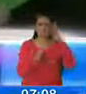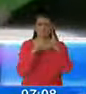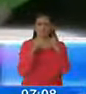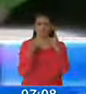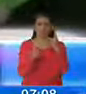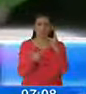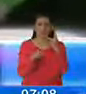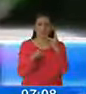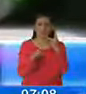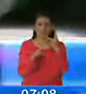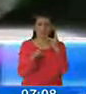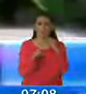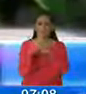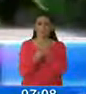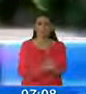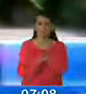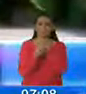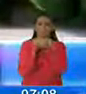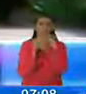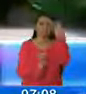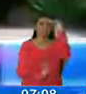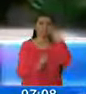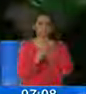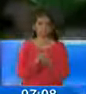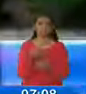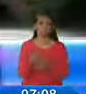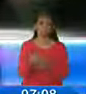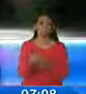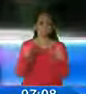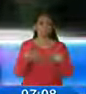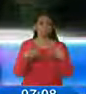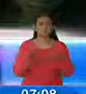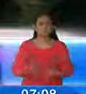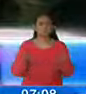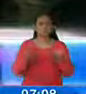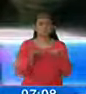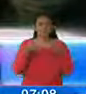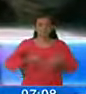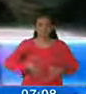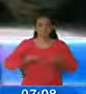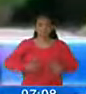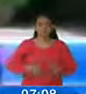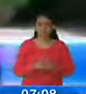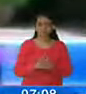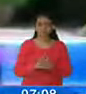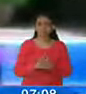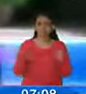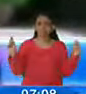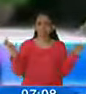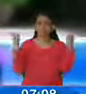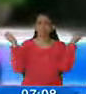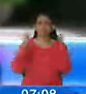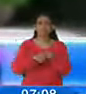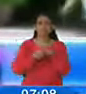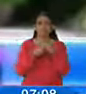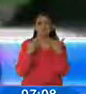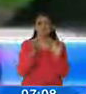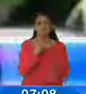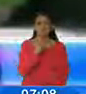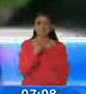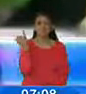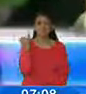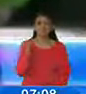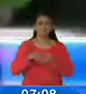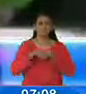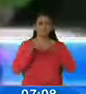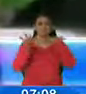que tenemos en el exterior. Las próximas horas serán claves, todavía nada está definido, aunque los festejos ya empezaron y el color verde inundó